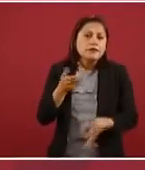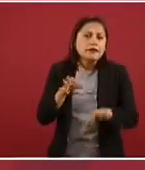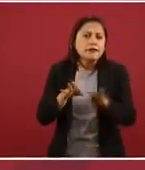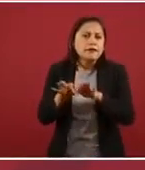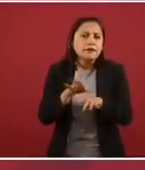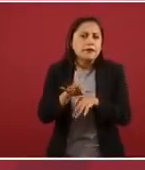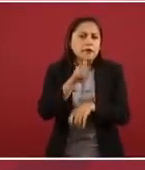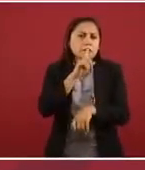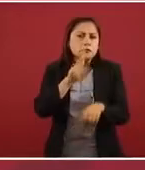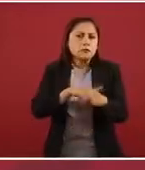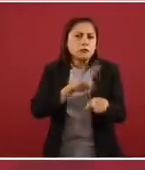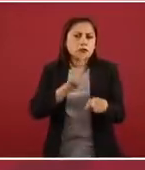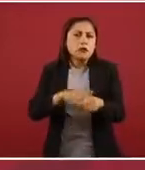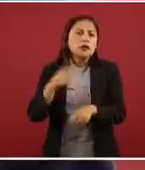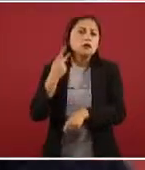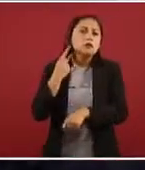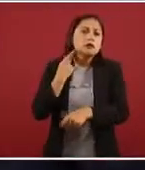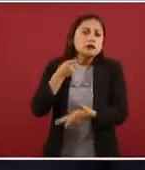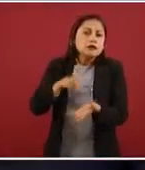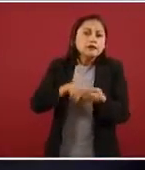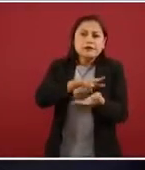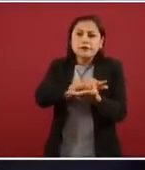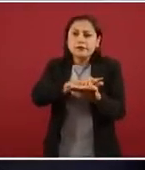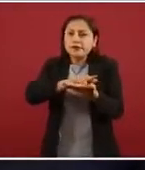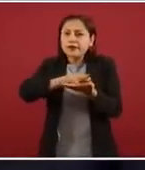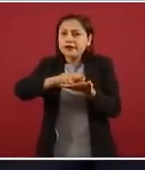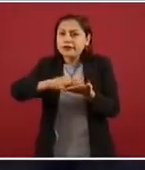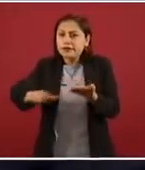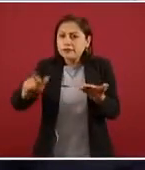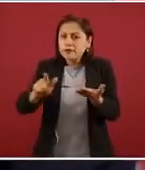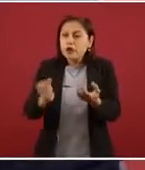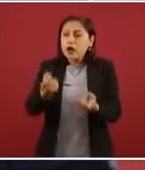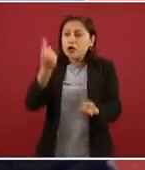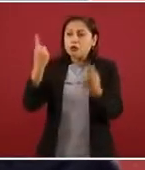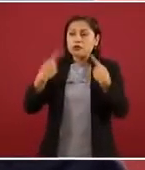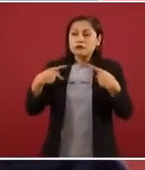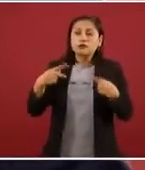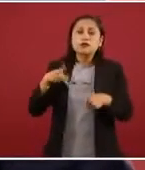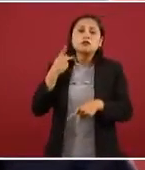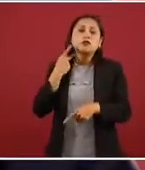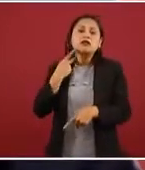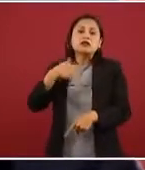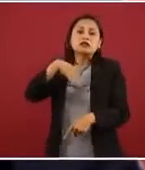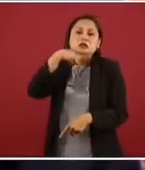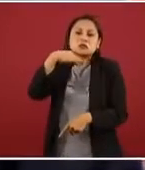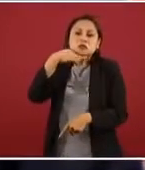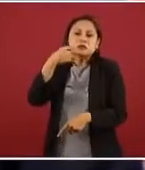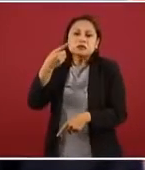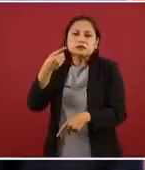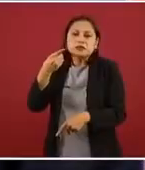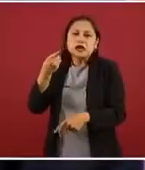tan limpia que ni los más sucios políticos han podido mancharla.